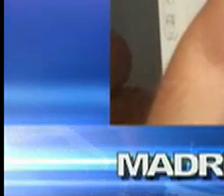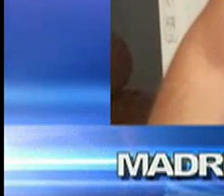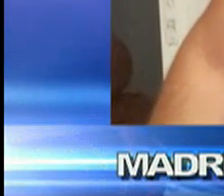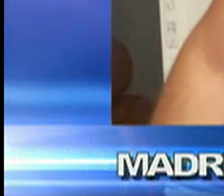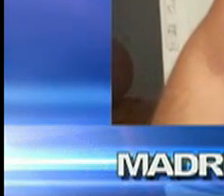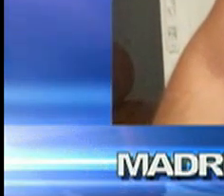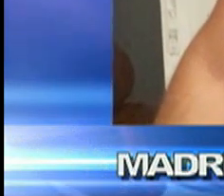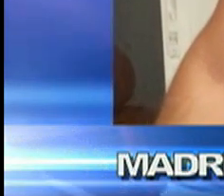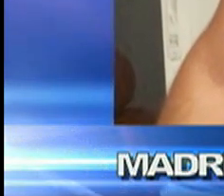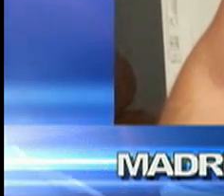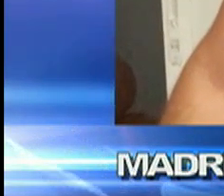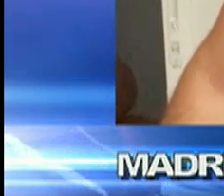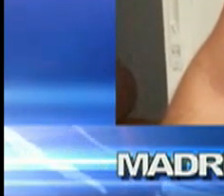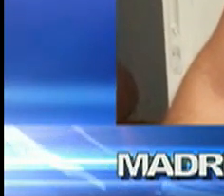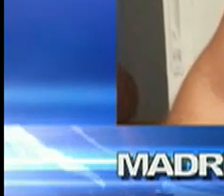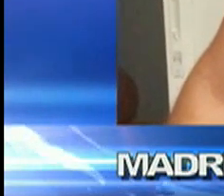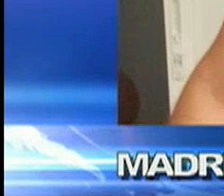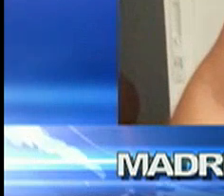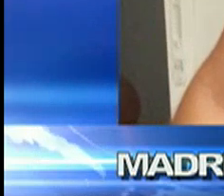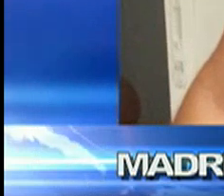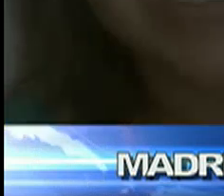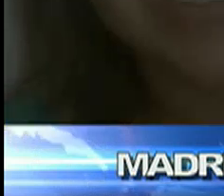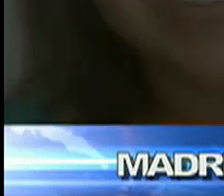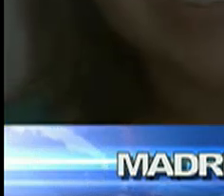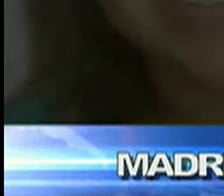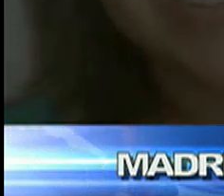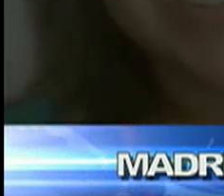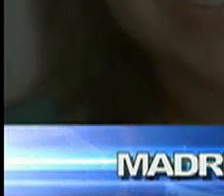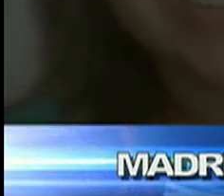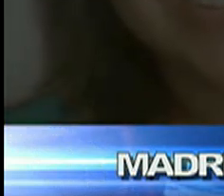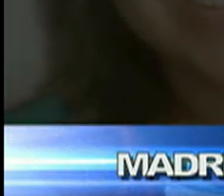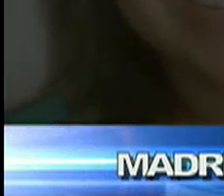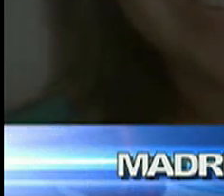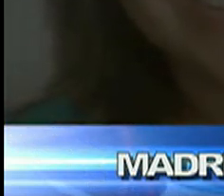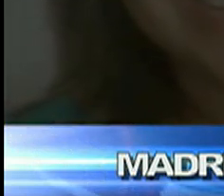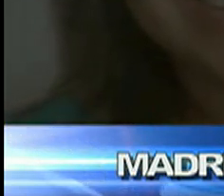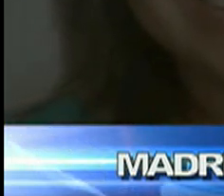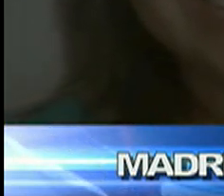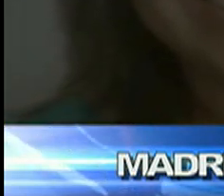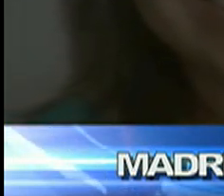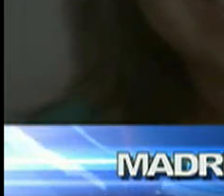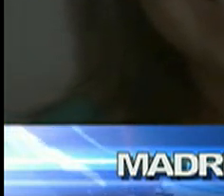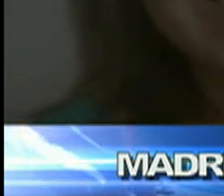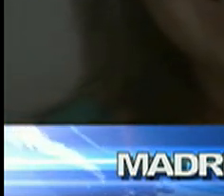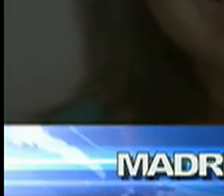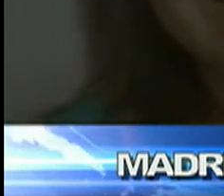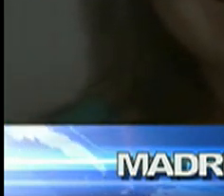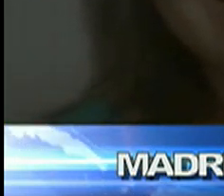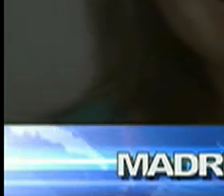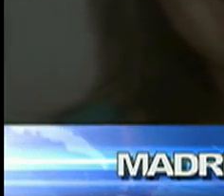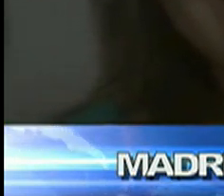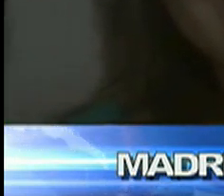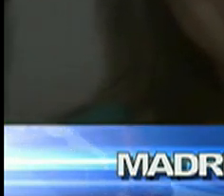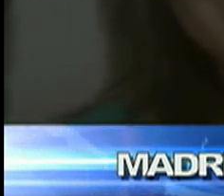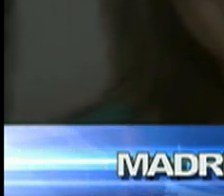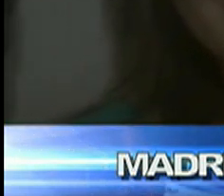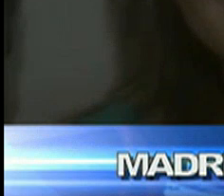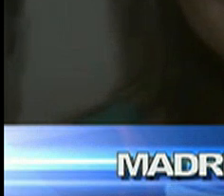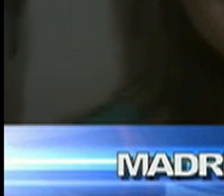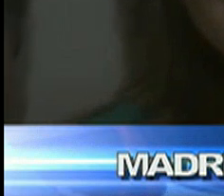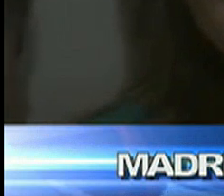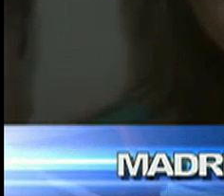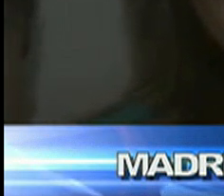Enseguida, un joven de 22 años está desaparecido desde el pasado 5 de agosto. Su madre, quien lo busca